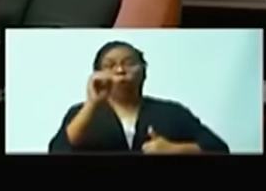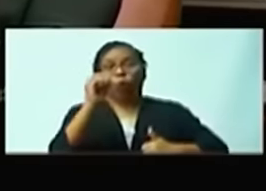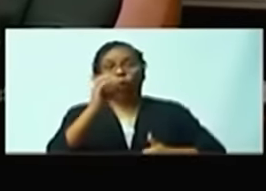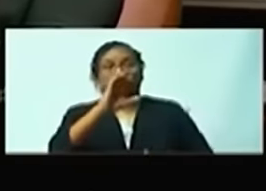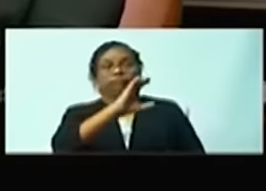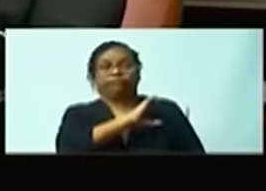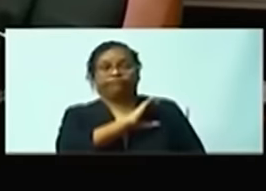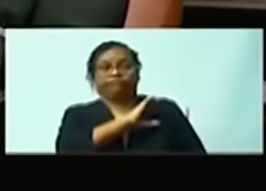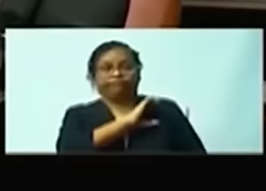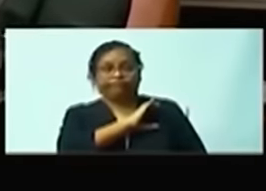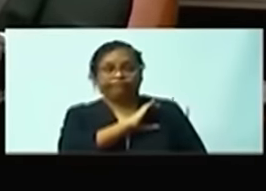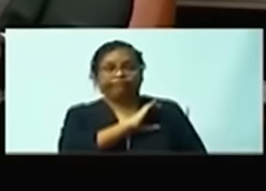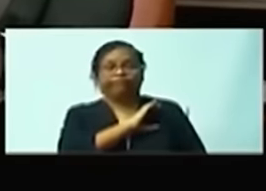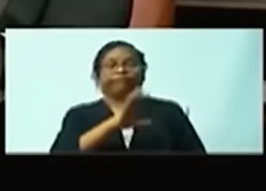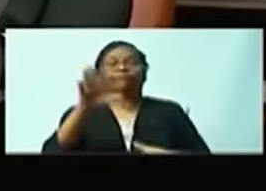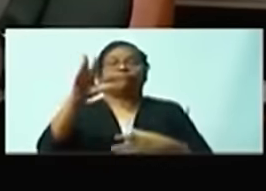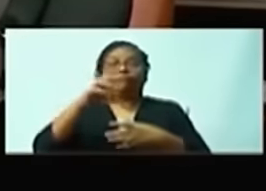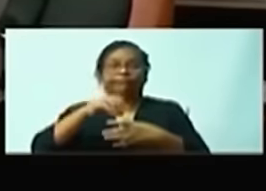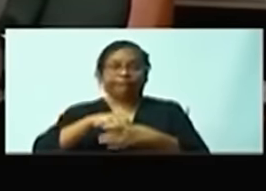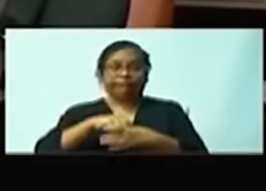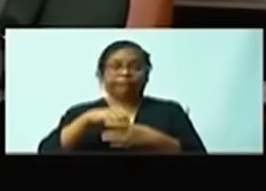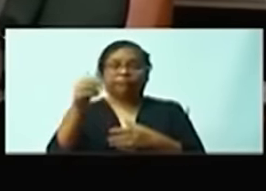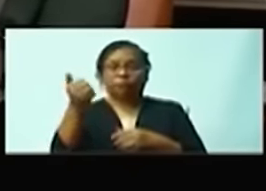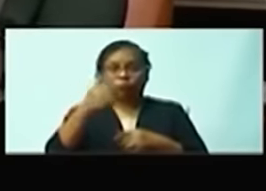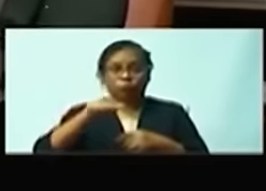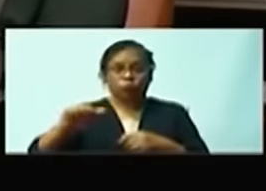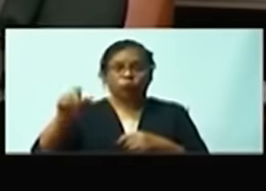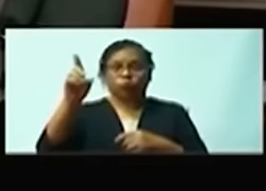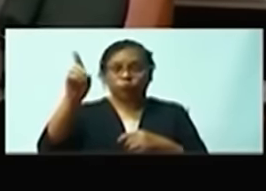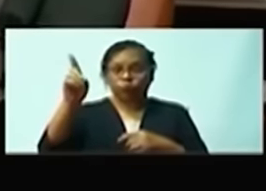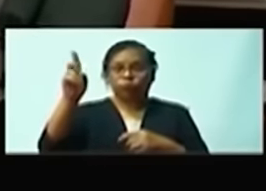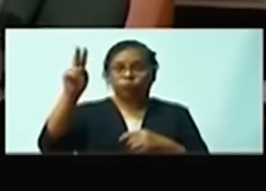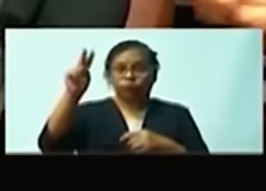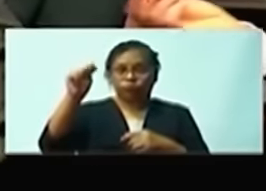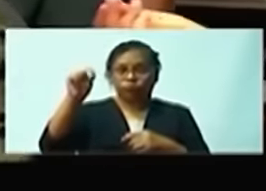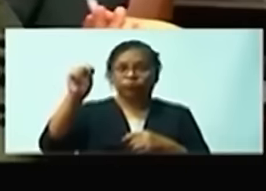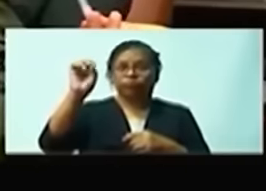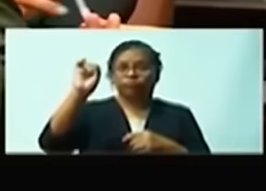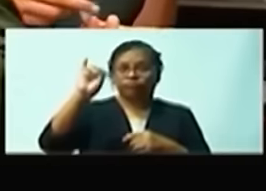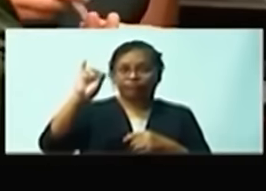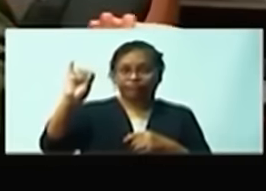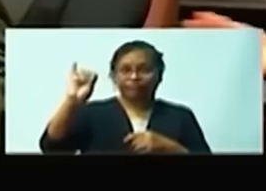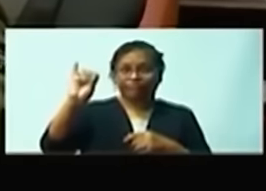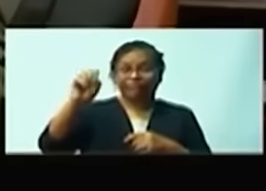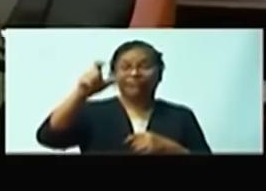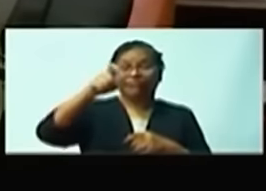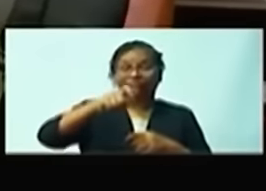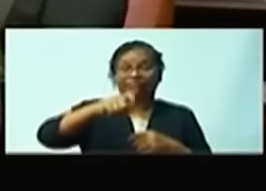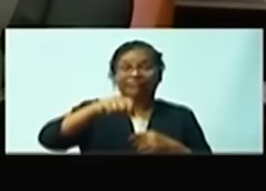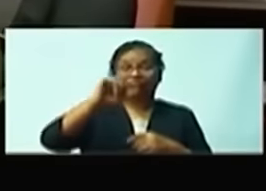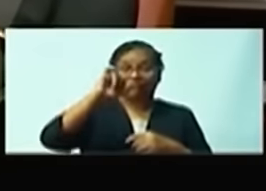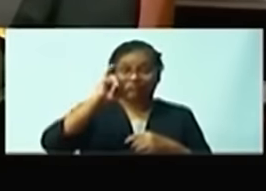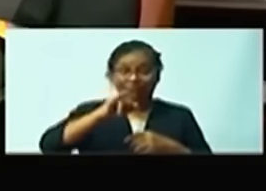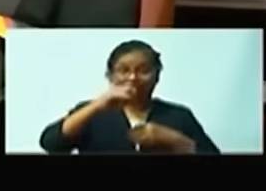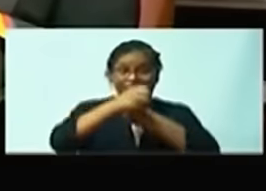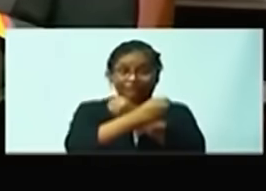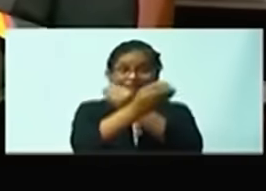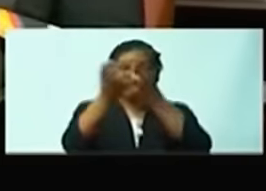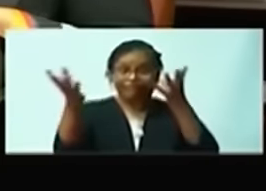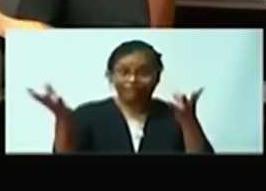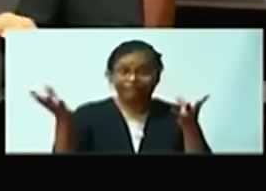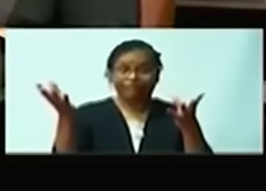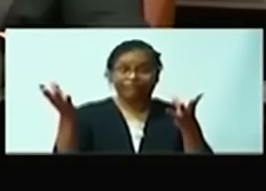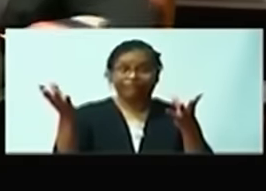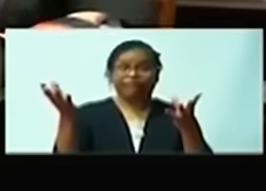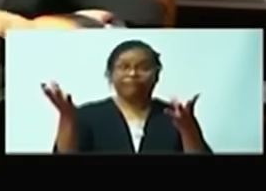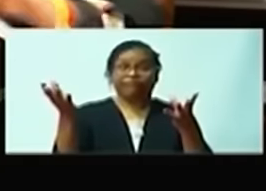la sesión donde fue aprobada esa modificación. Básicamente, el Pidio Báez se refiere al contexto global